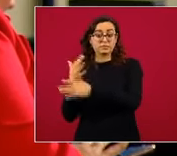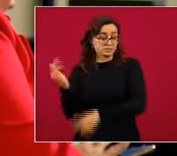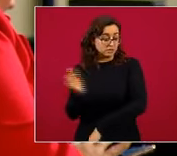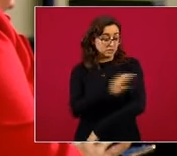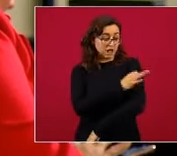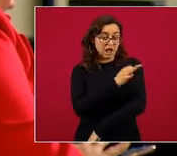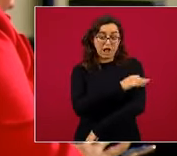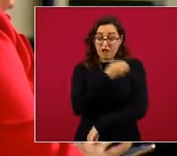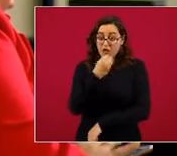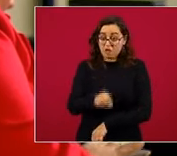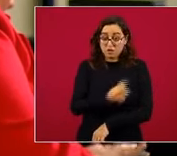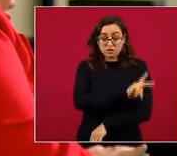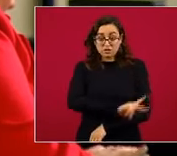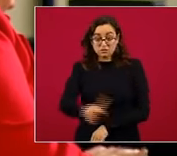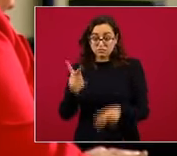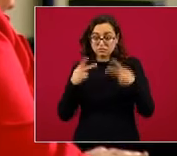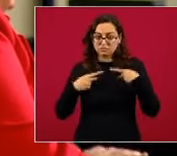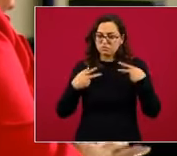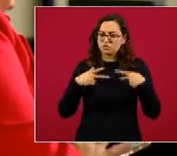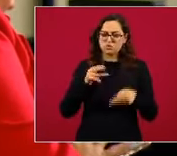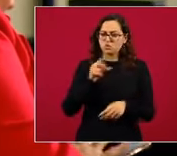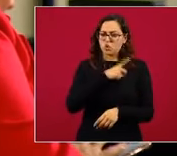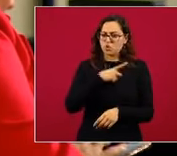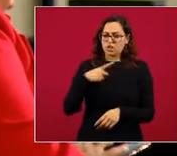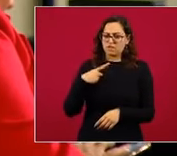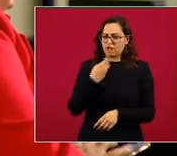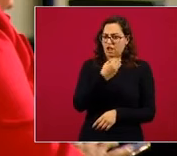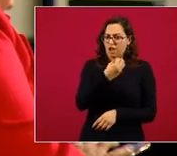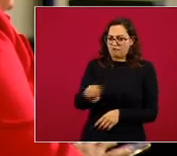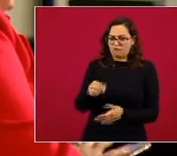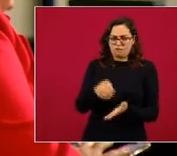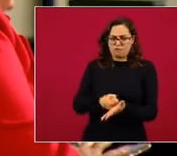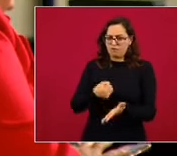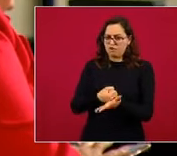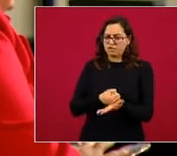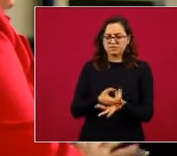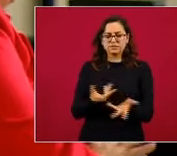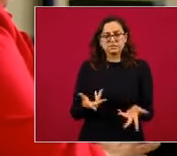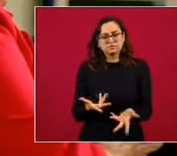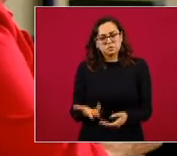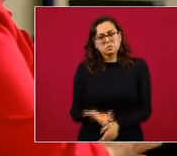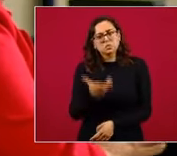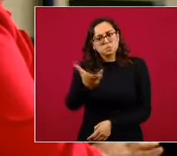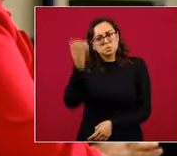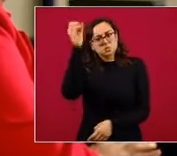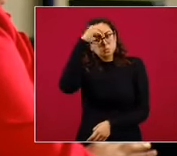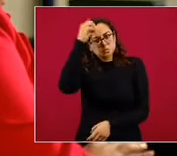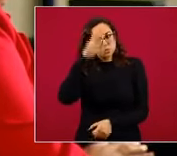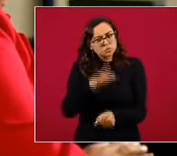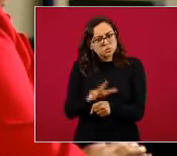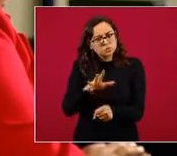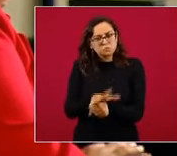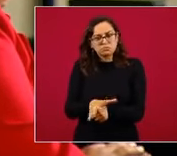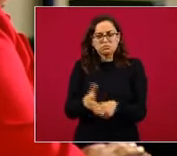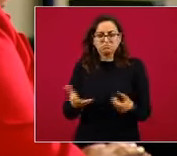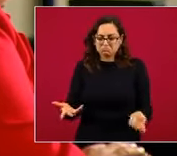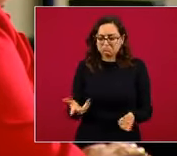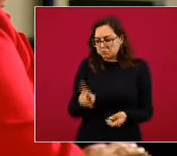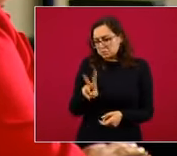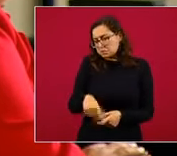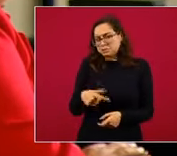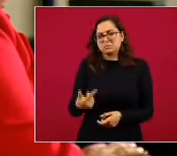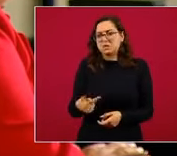obligatoria. ¿Qué opinión le merece? Sabiendo que, bueno, aquí se ha hablado muchas veces que pues no, nada por la